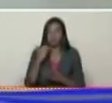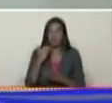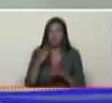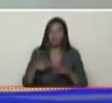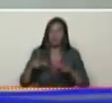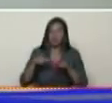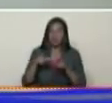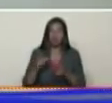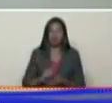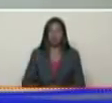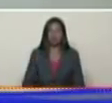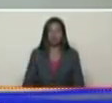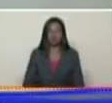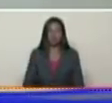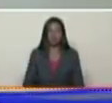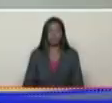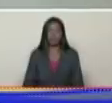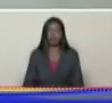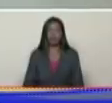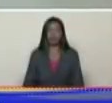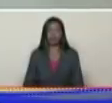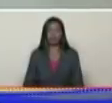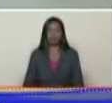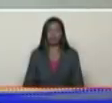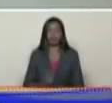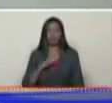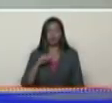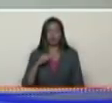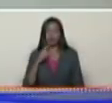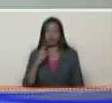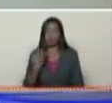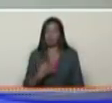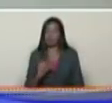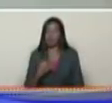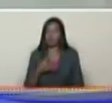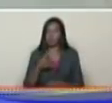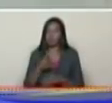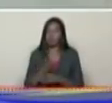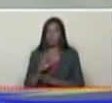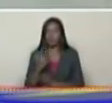misiones. Por supuesto, vamos a ir